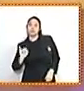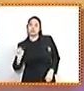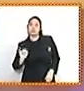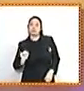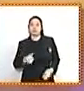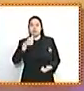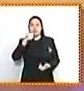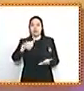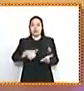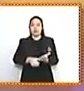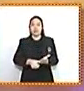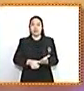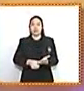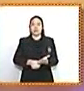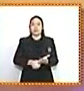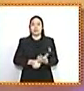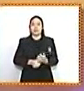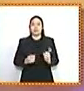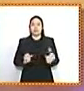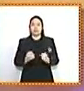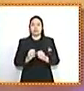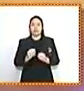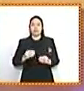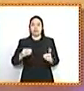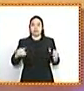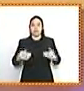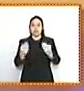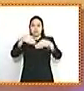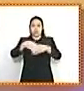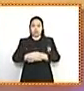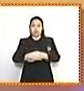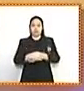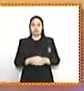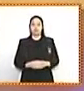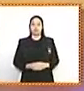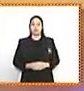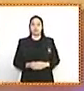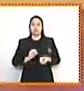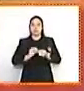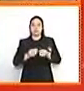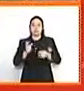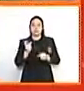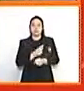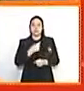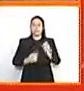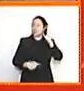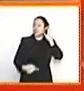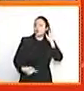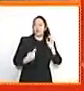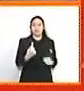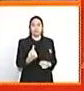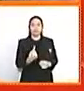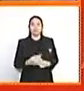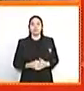Su carta astrológica es Escorpión y Acuario. En estos momentos conocemos el número ganador para más uno.